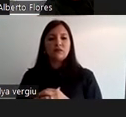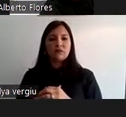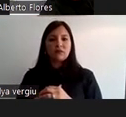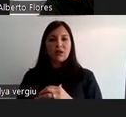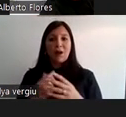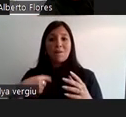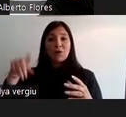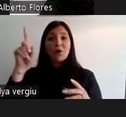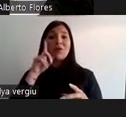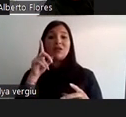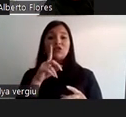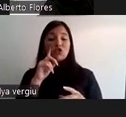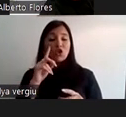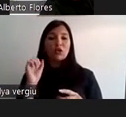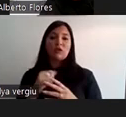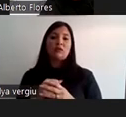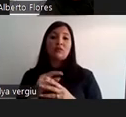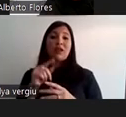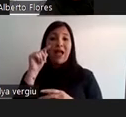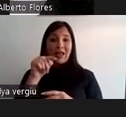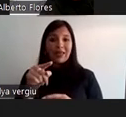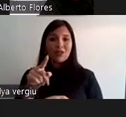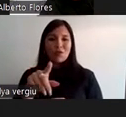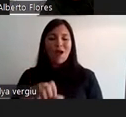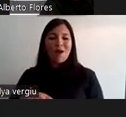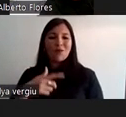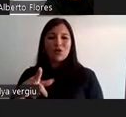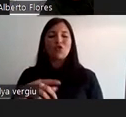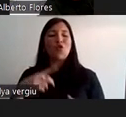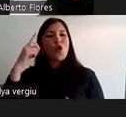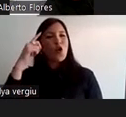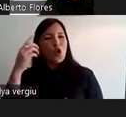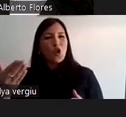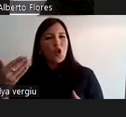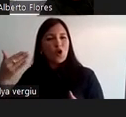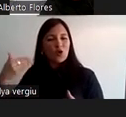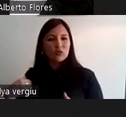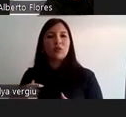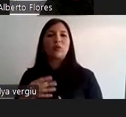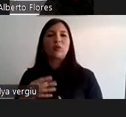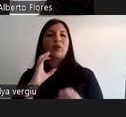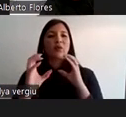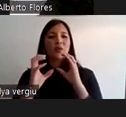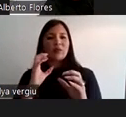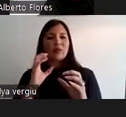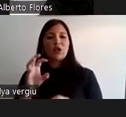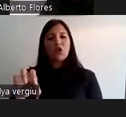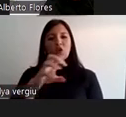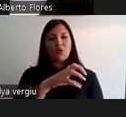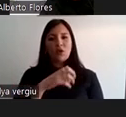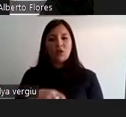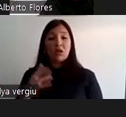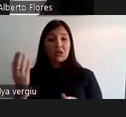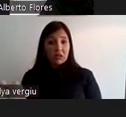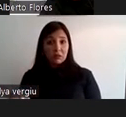su propia historia y acá es donde podemos aprovechar nuestras vivencias auténticas la identidad de localidades e